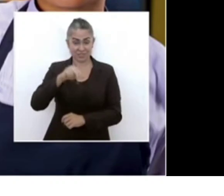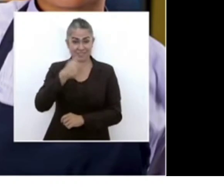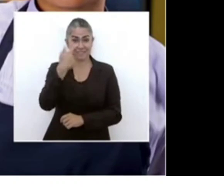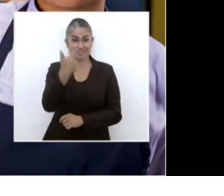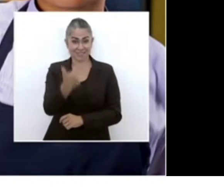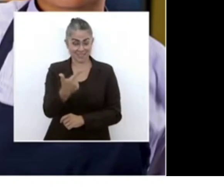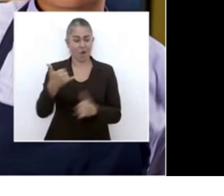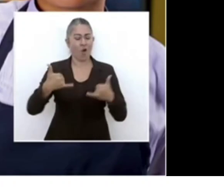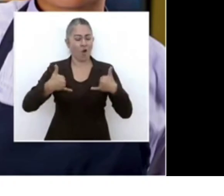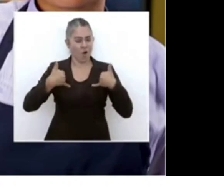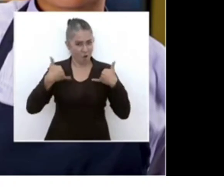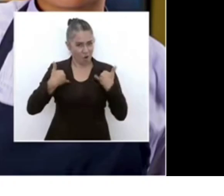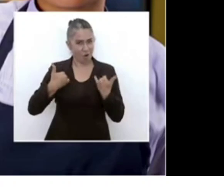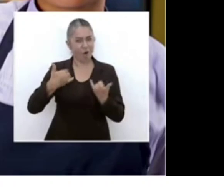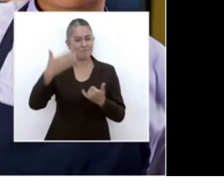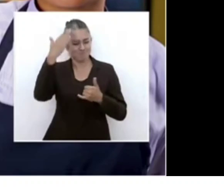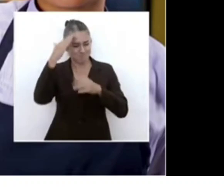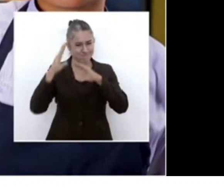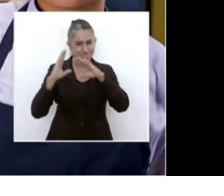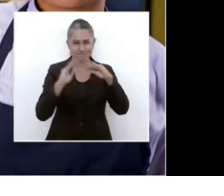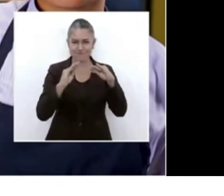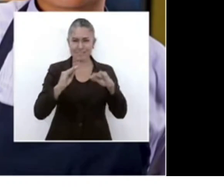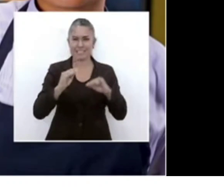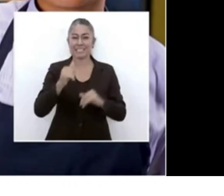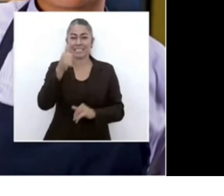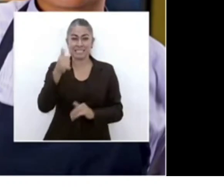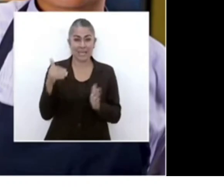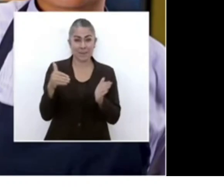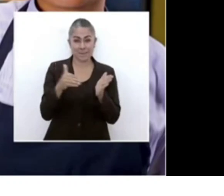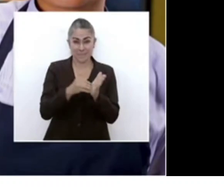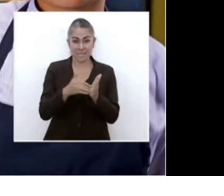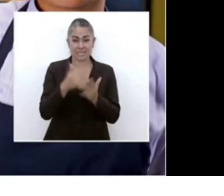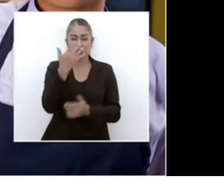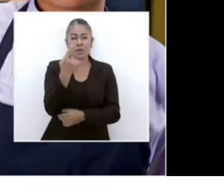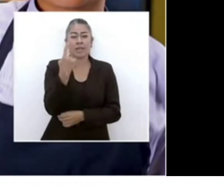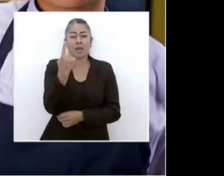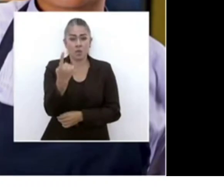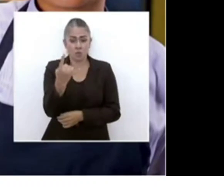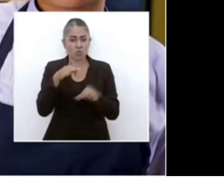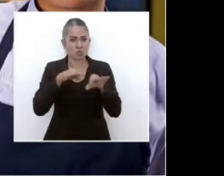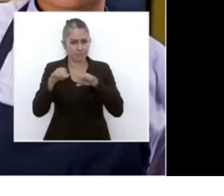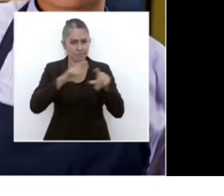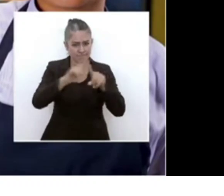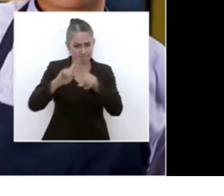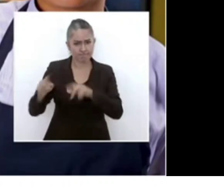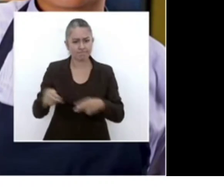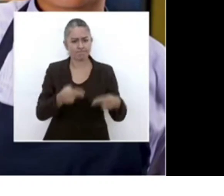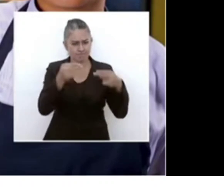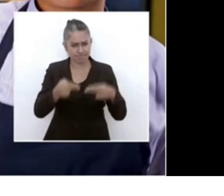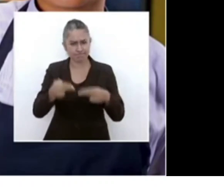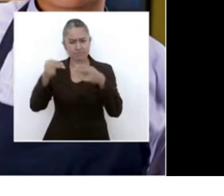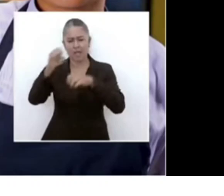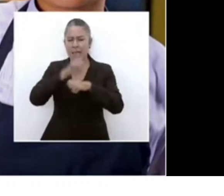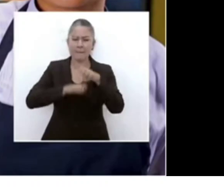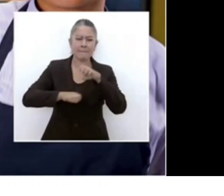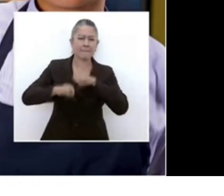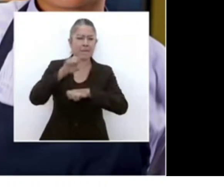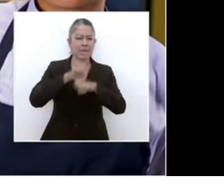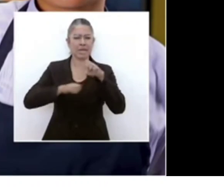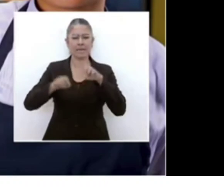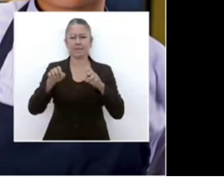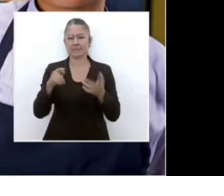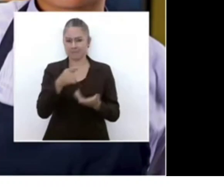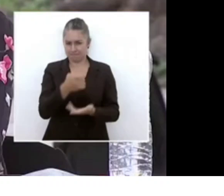5.787 jóvenes en cerca de 6.051 centros de trabajo, negocios distintos, empresas,